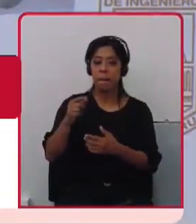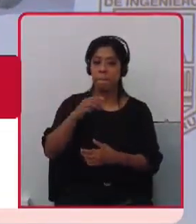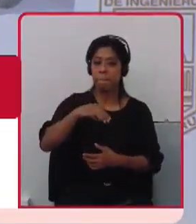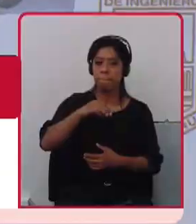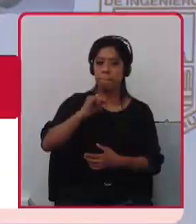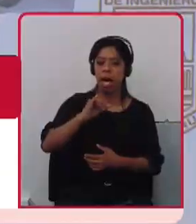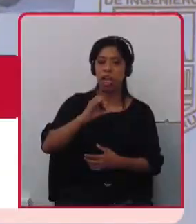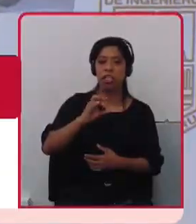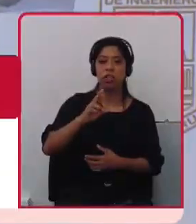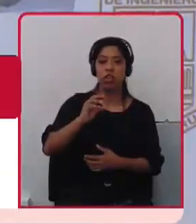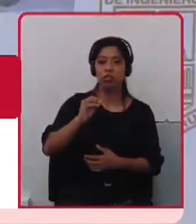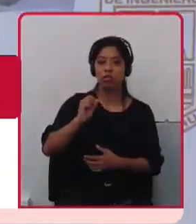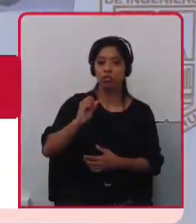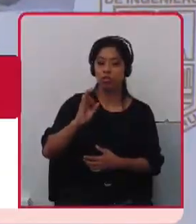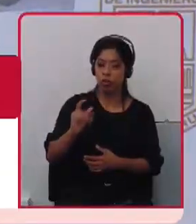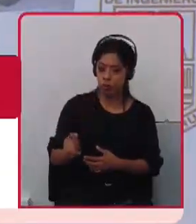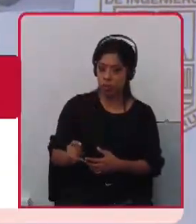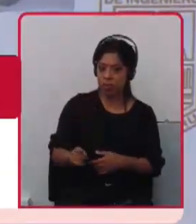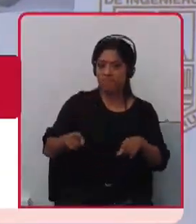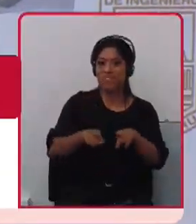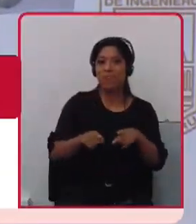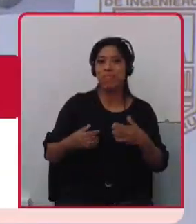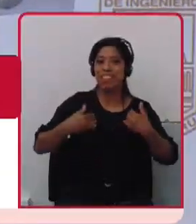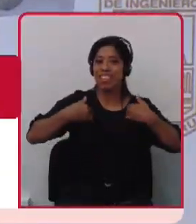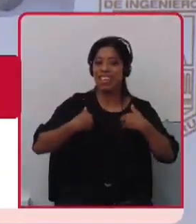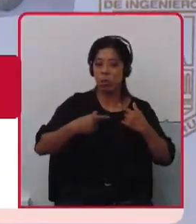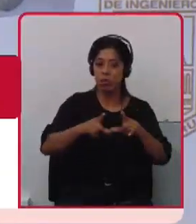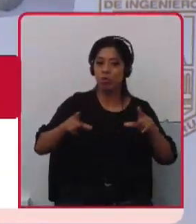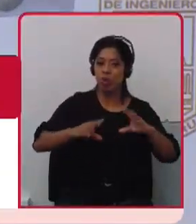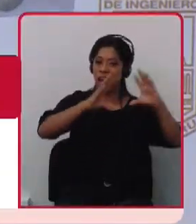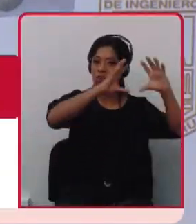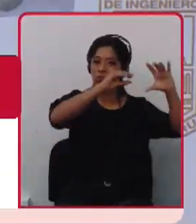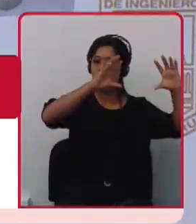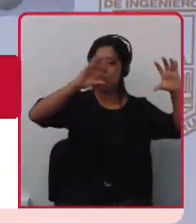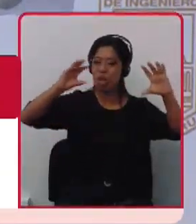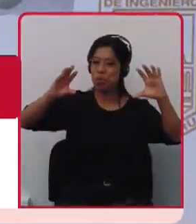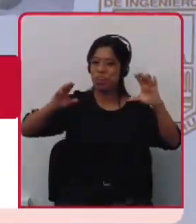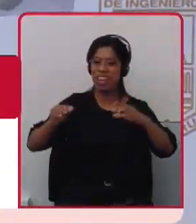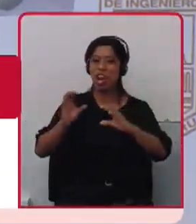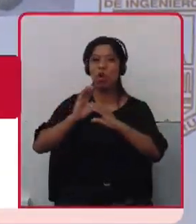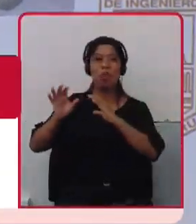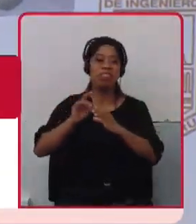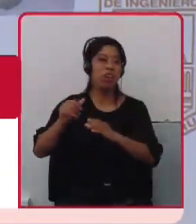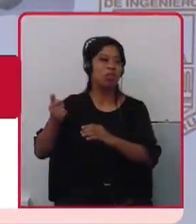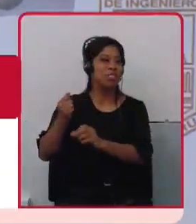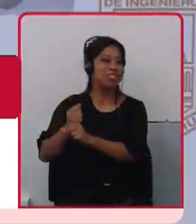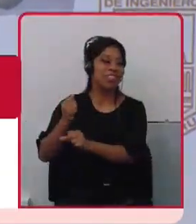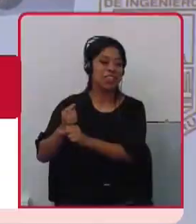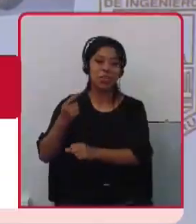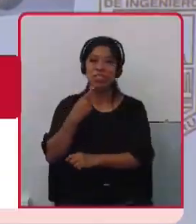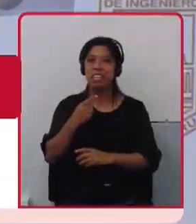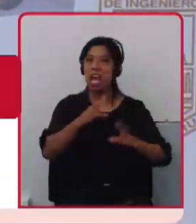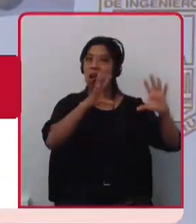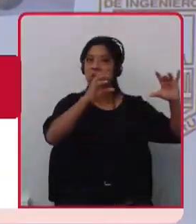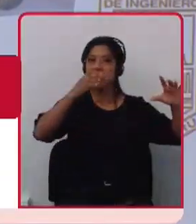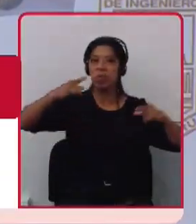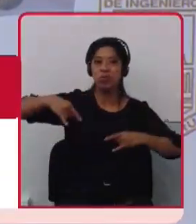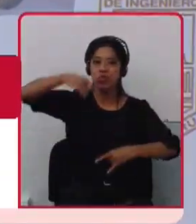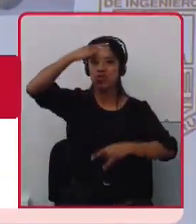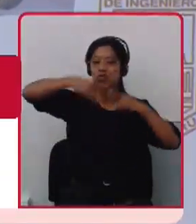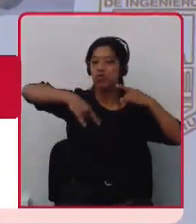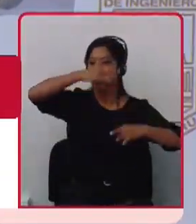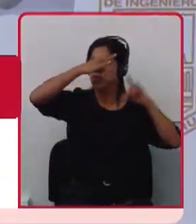Microsoft, ¿no? Y aparte de eso también ya teníamos, pues, un espacio en la nube ahí conversando con los colegas para que nos atiendan ese tema, ¿no?